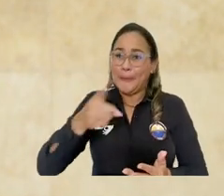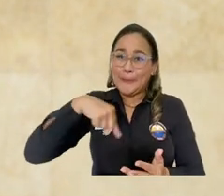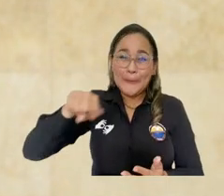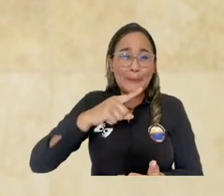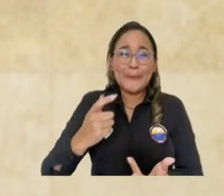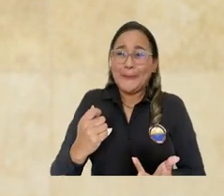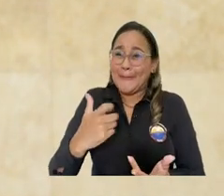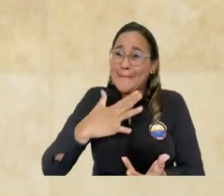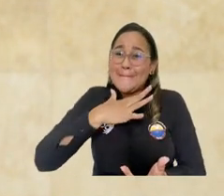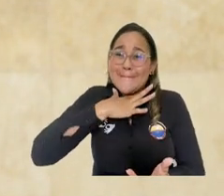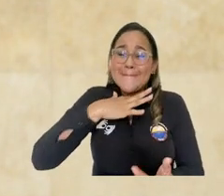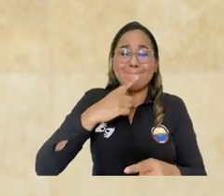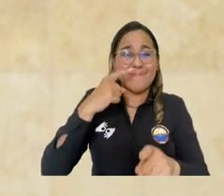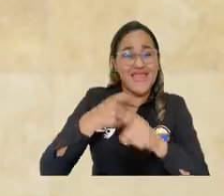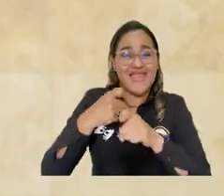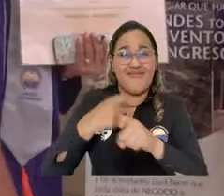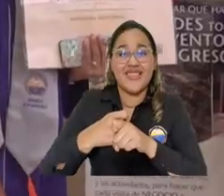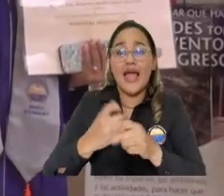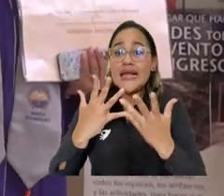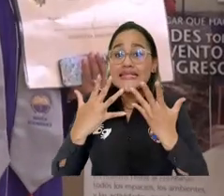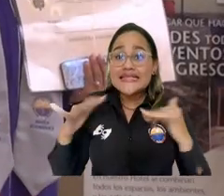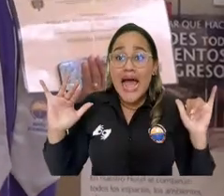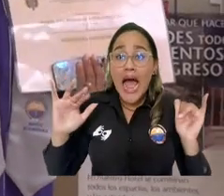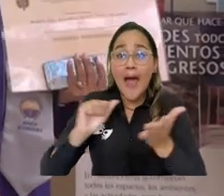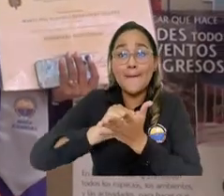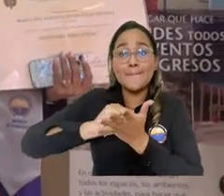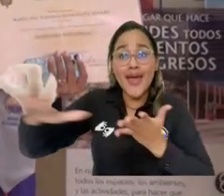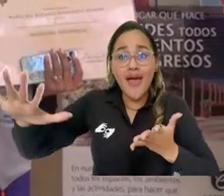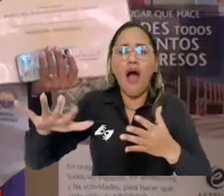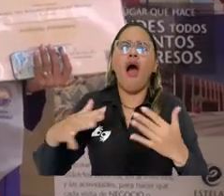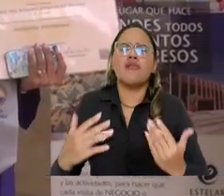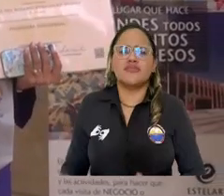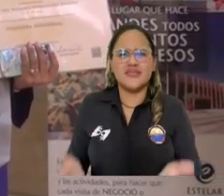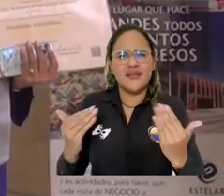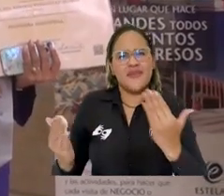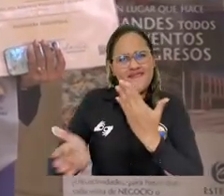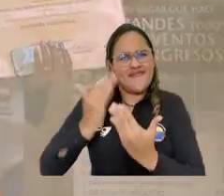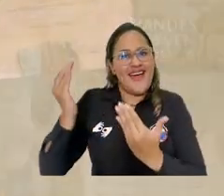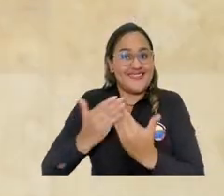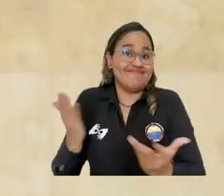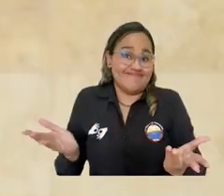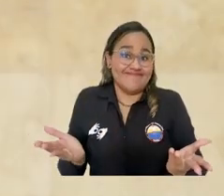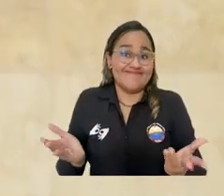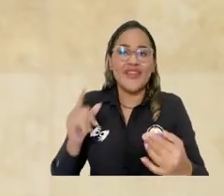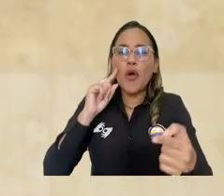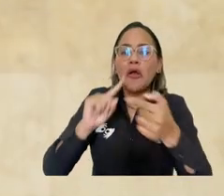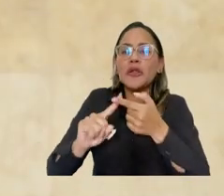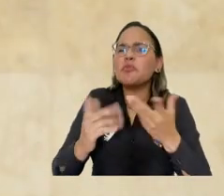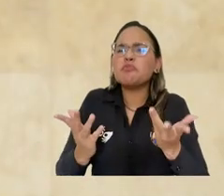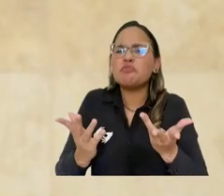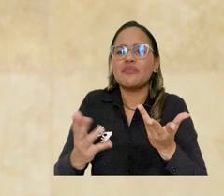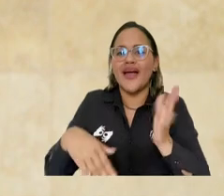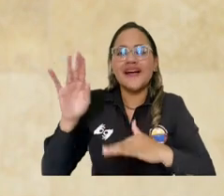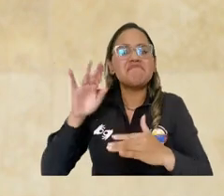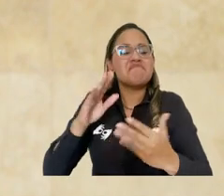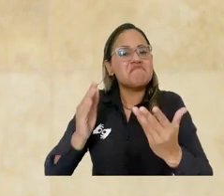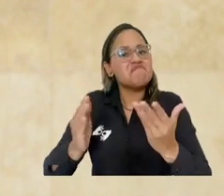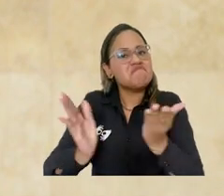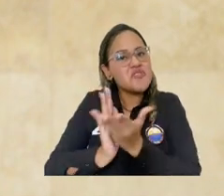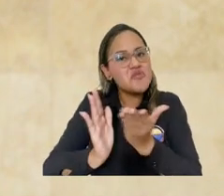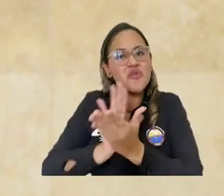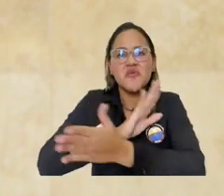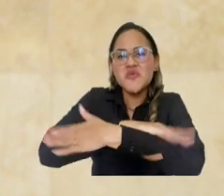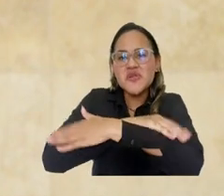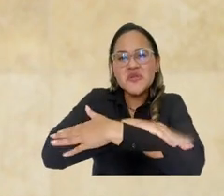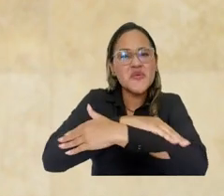porque económicamente tampoco estaba bien entonces ya con la beca ya fue más fácil que yo nada más era pues